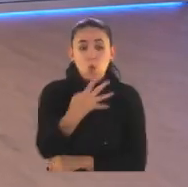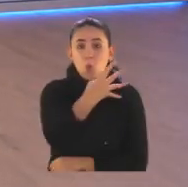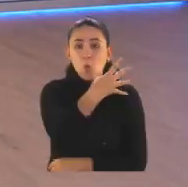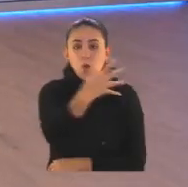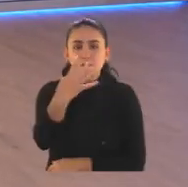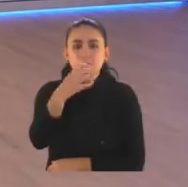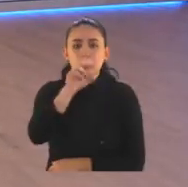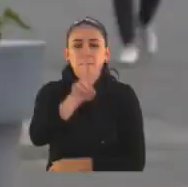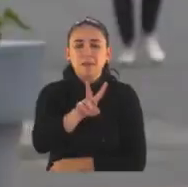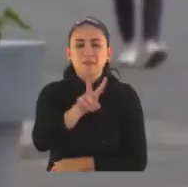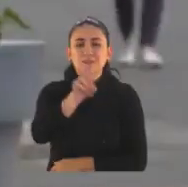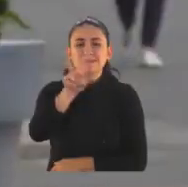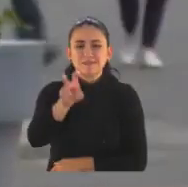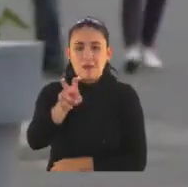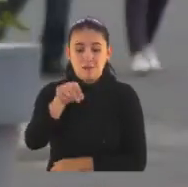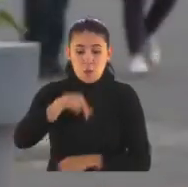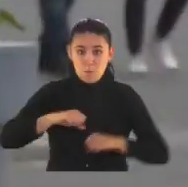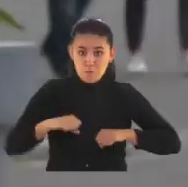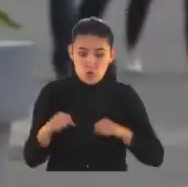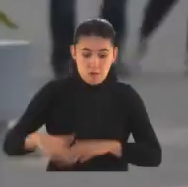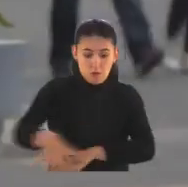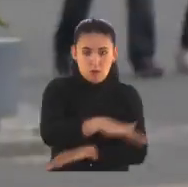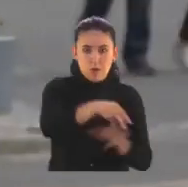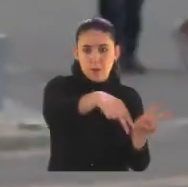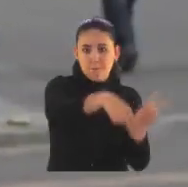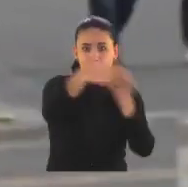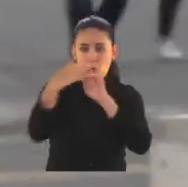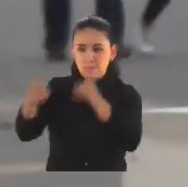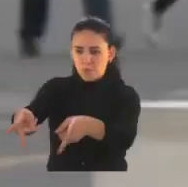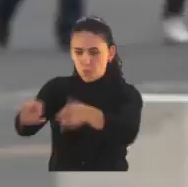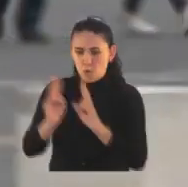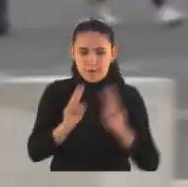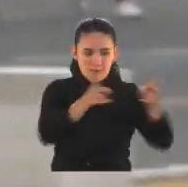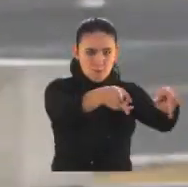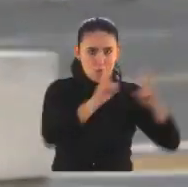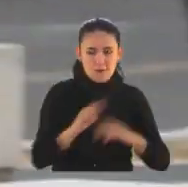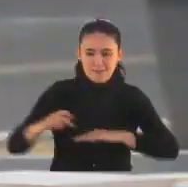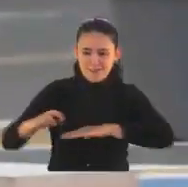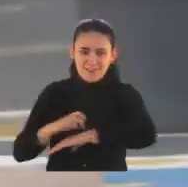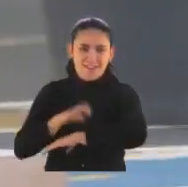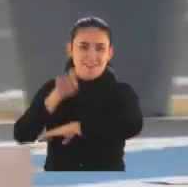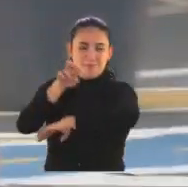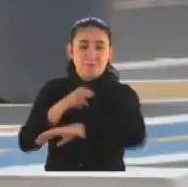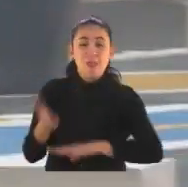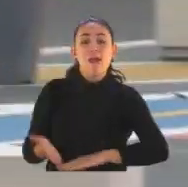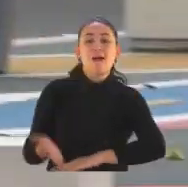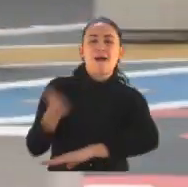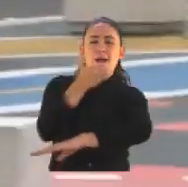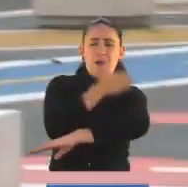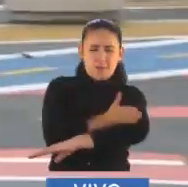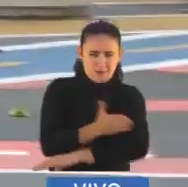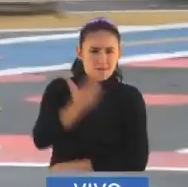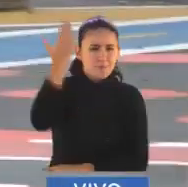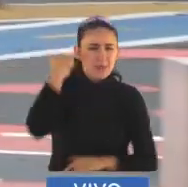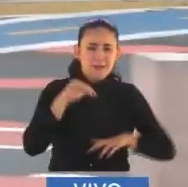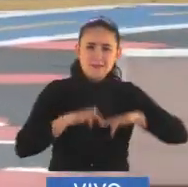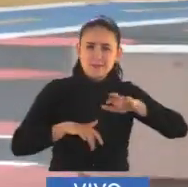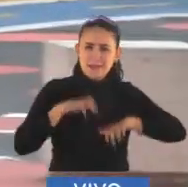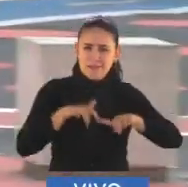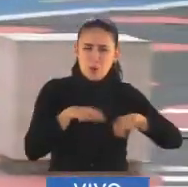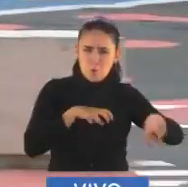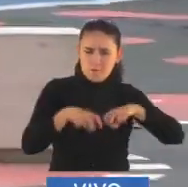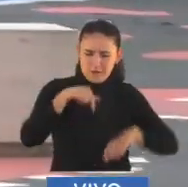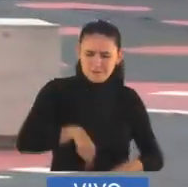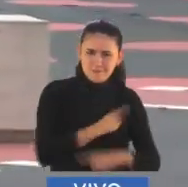427 puentes peatonales tiene la ciudad, pero ya no lo había adelantado el secretario de Movilidad, Felipe Ramírez, durante esta